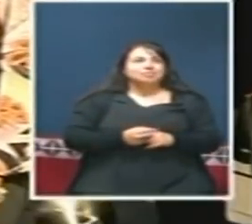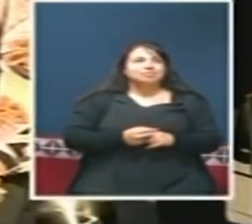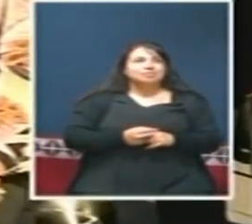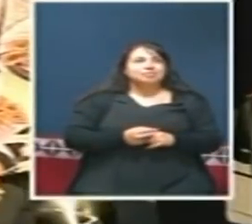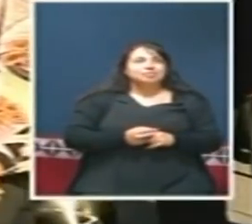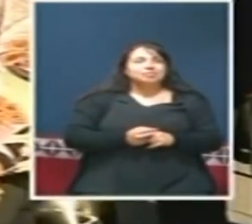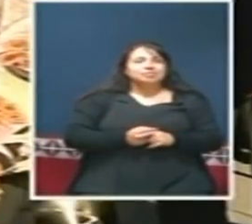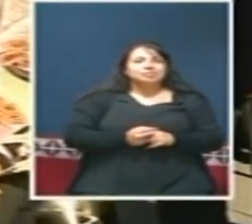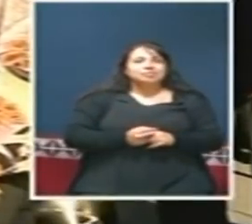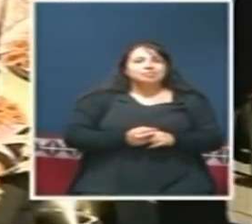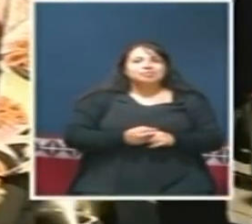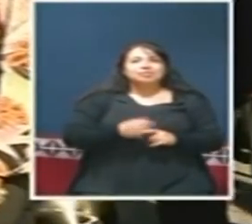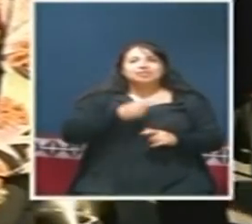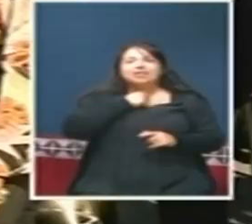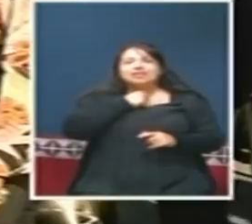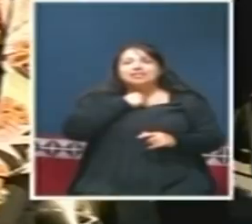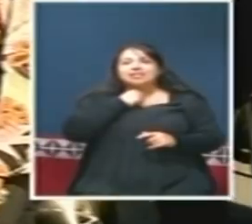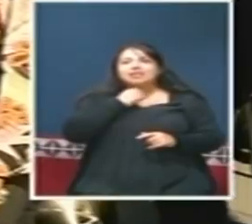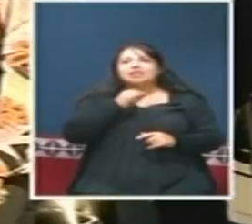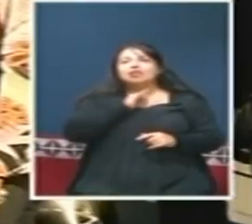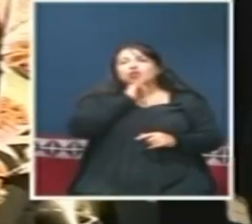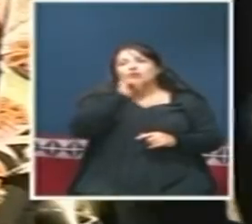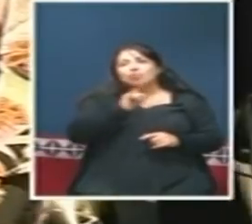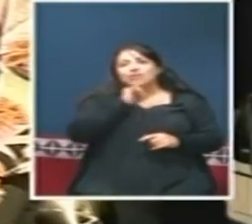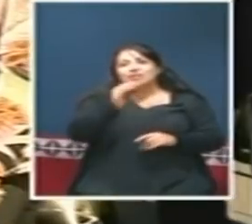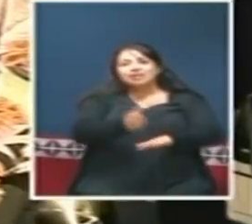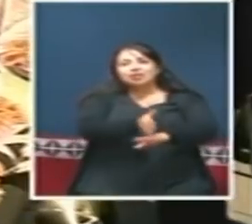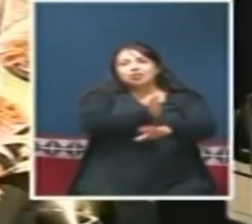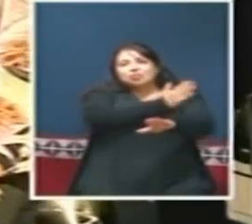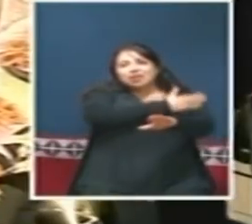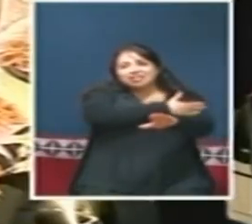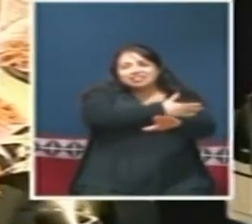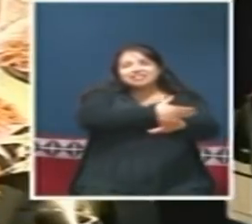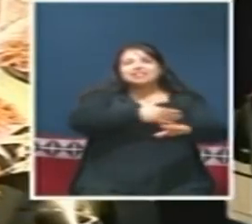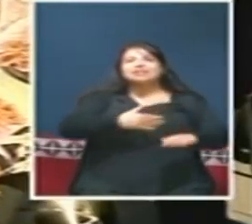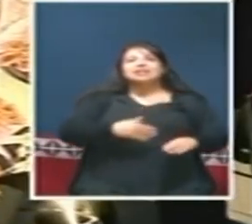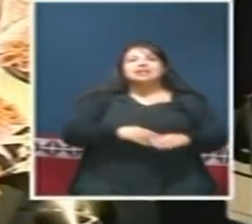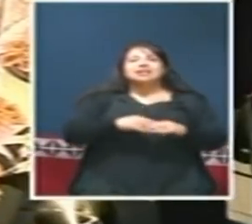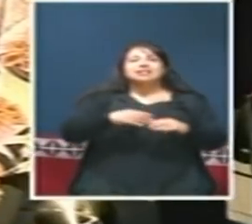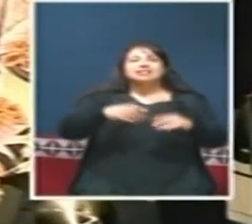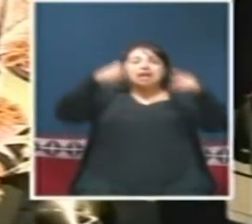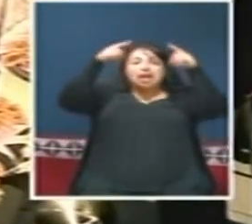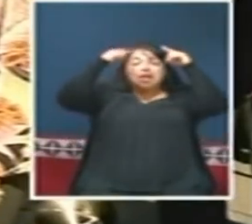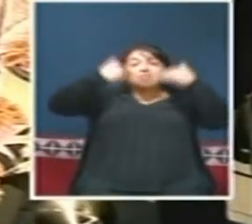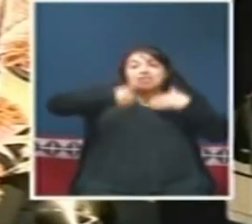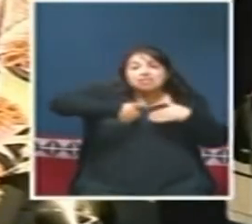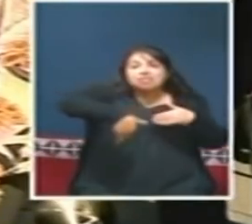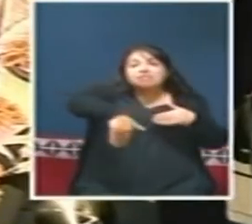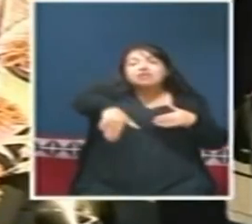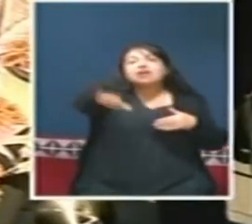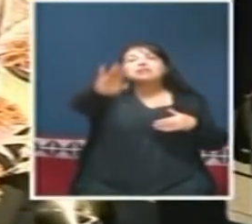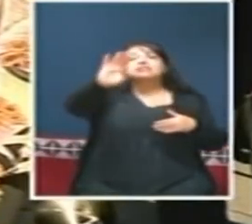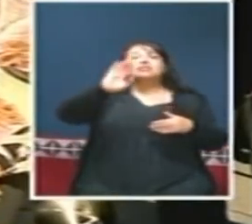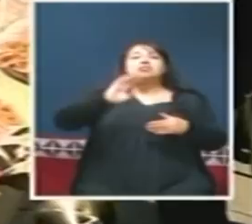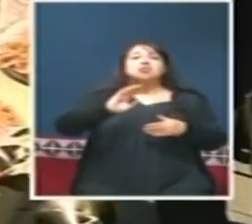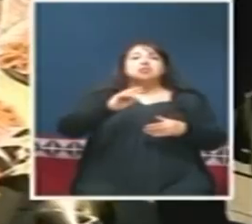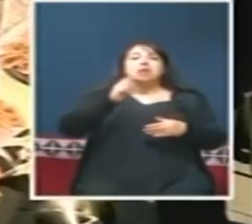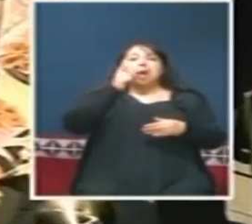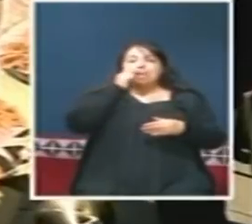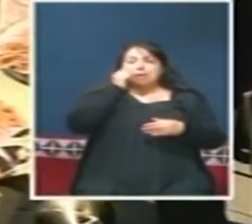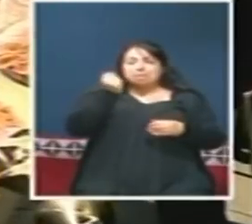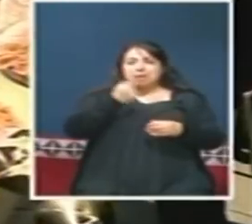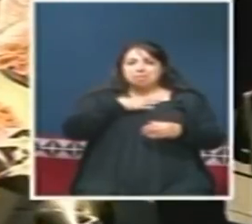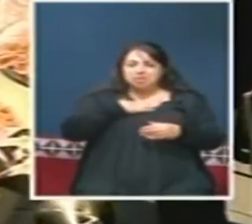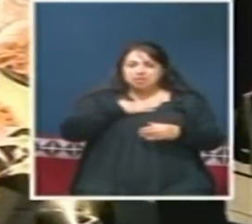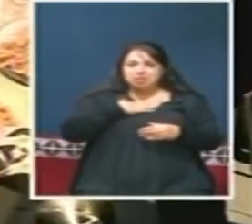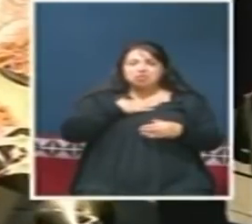quiero, como ya lo vengo diciendo, esta beatificación de mi padre se la dedico a todos los Wenceslao que hay en La